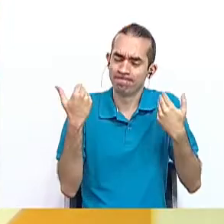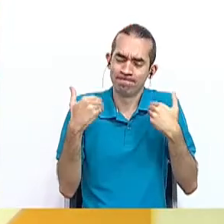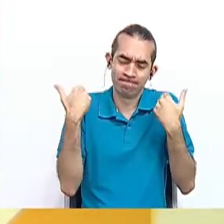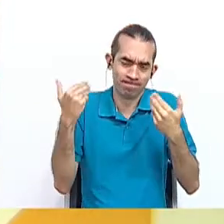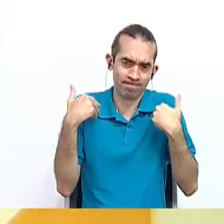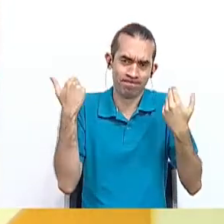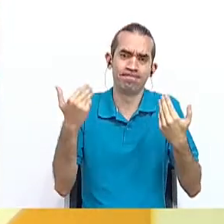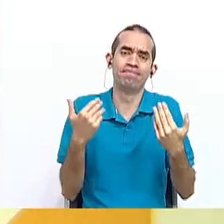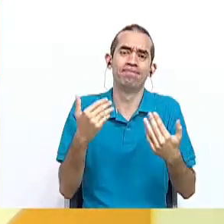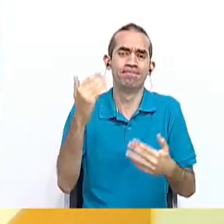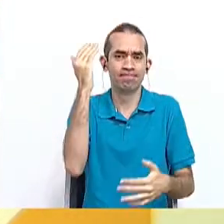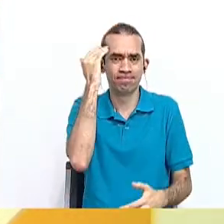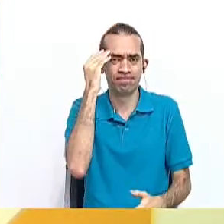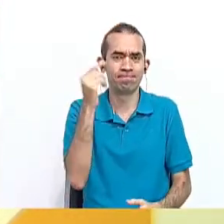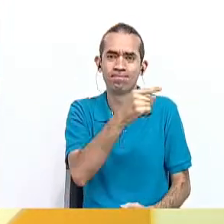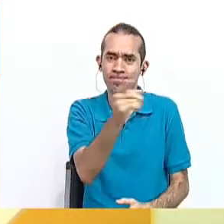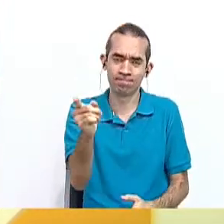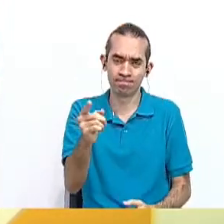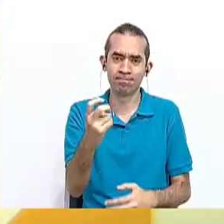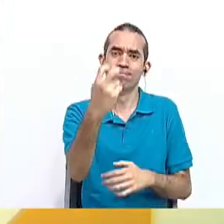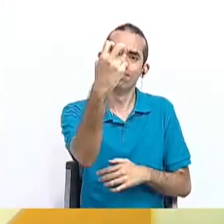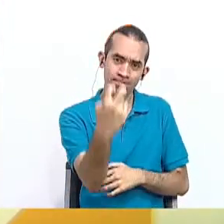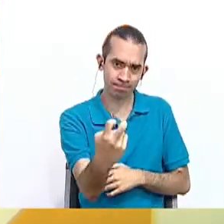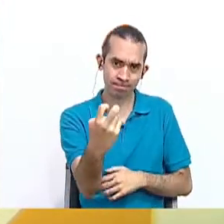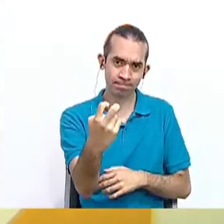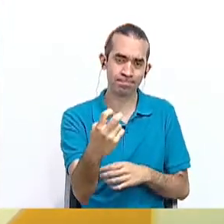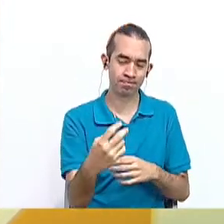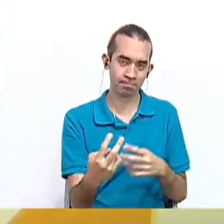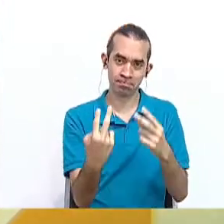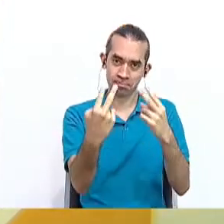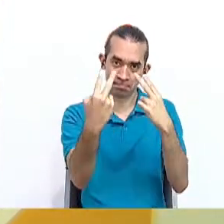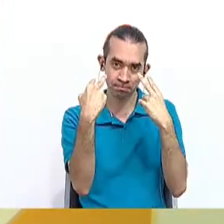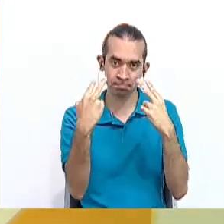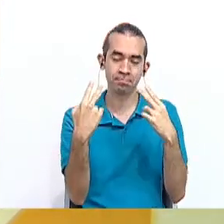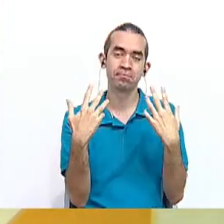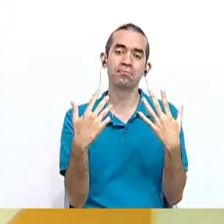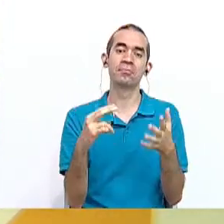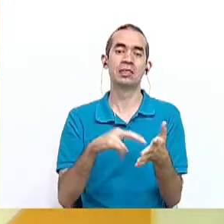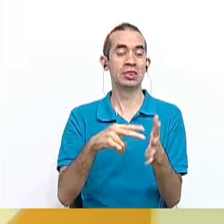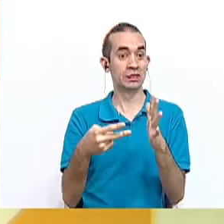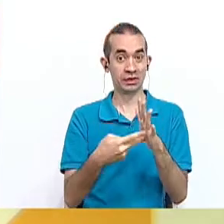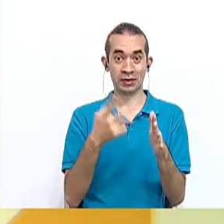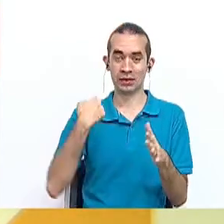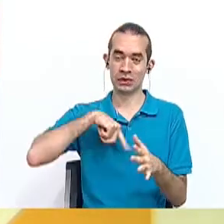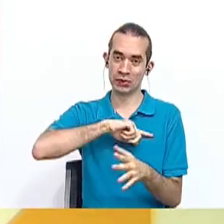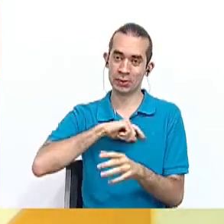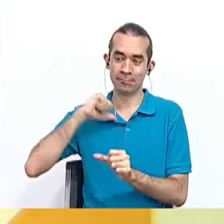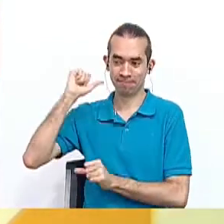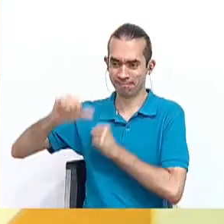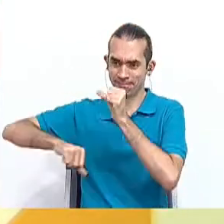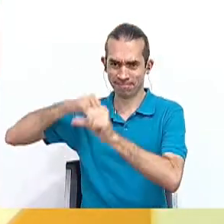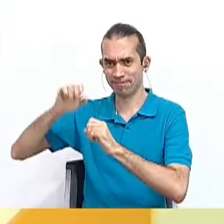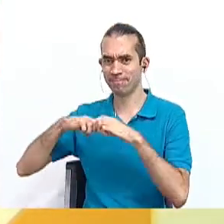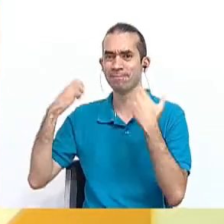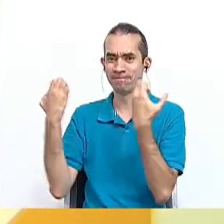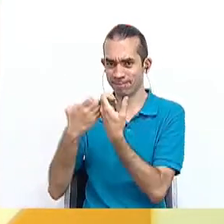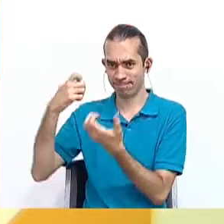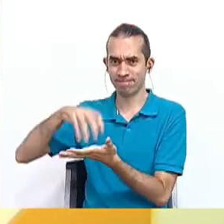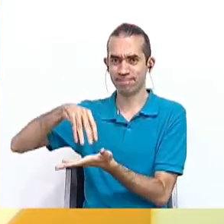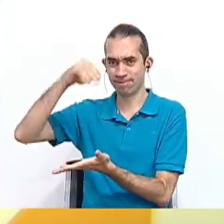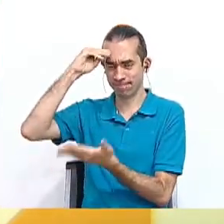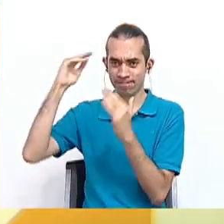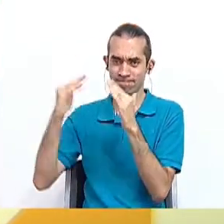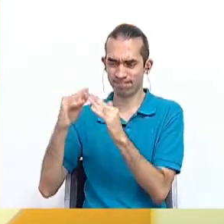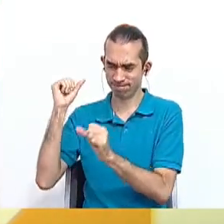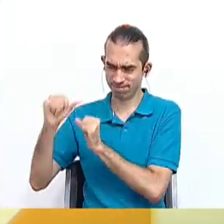aquí y saber que ustedes están ahí detrás de su pantalla, haciendo que todos los esfuerzos que hacemos desde el equipo de Aprendo en